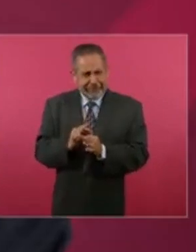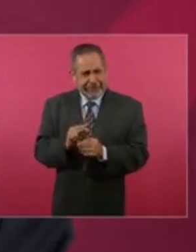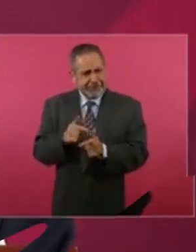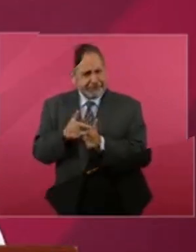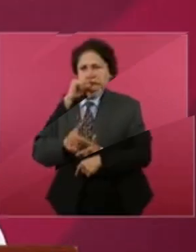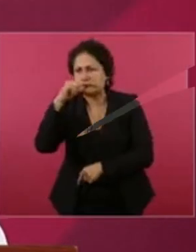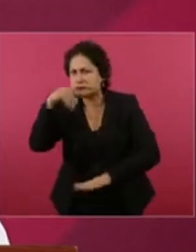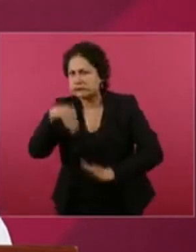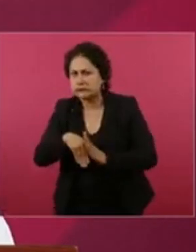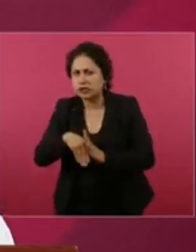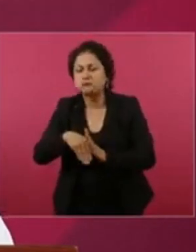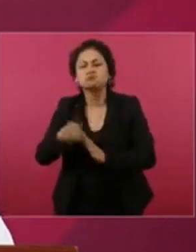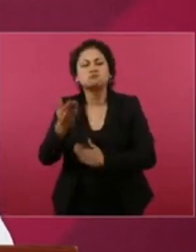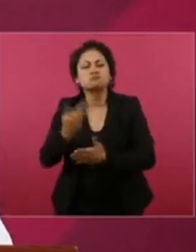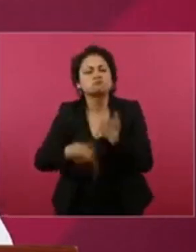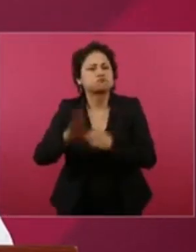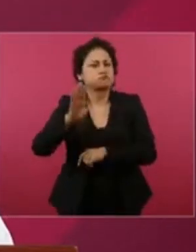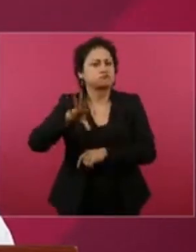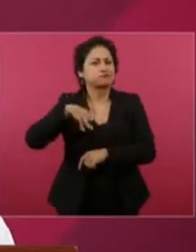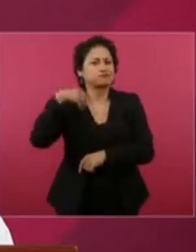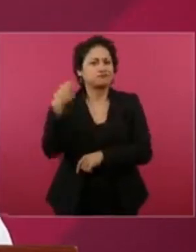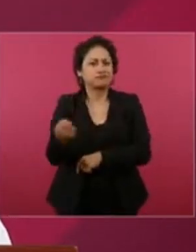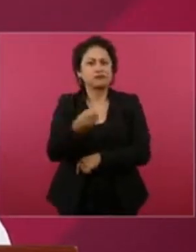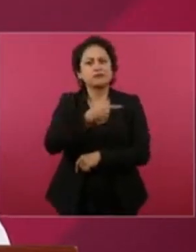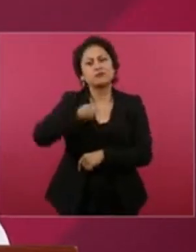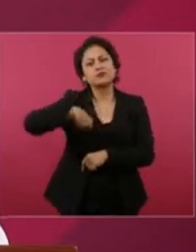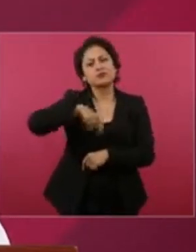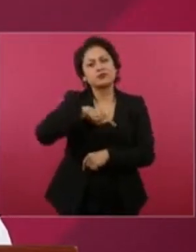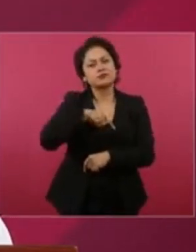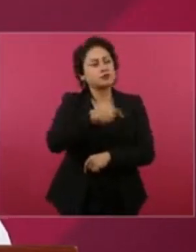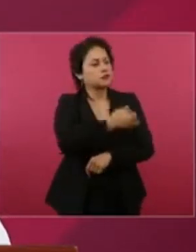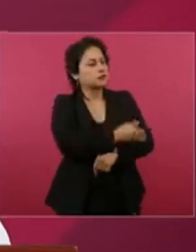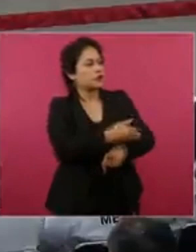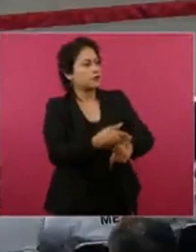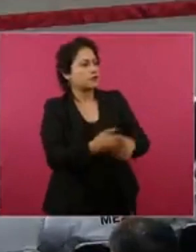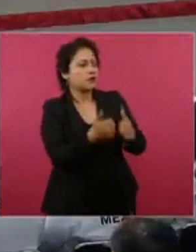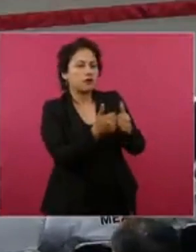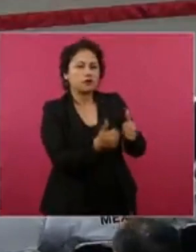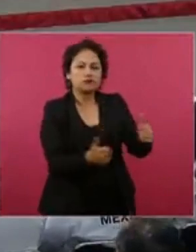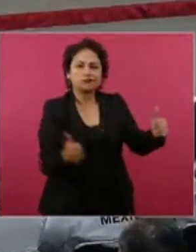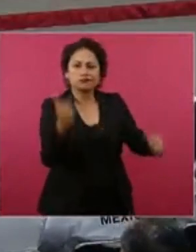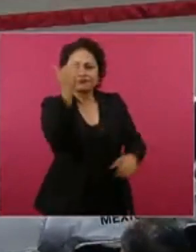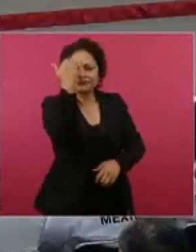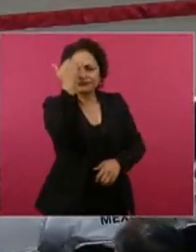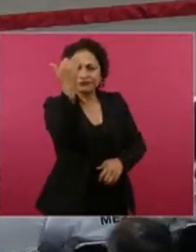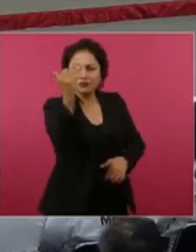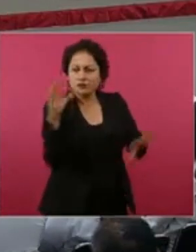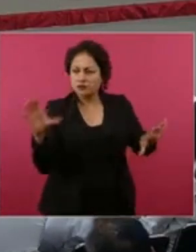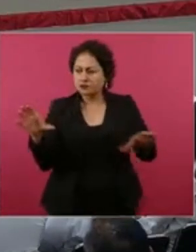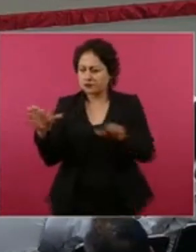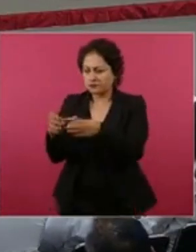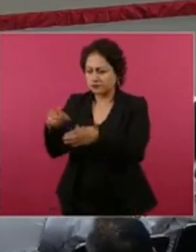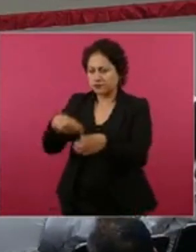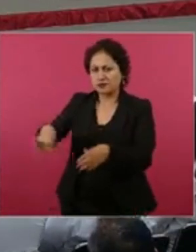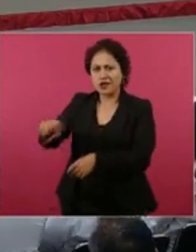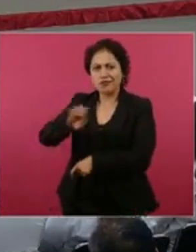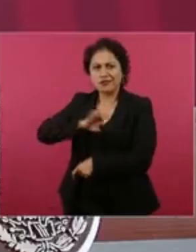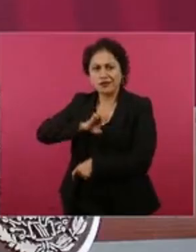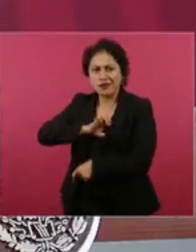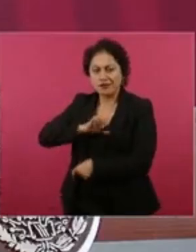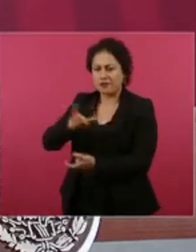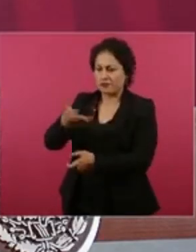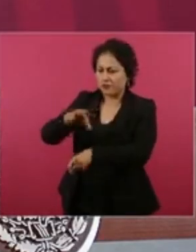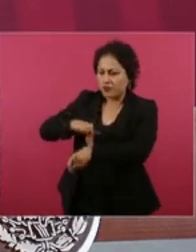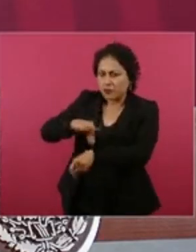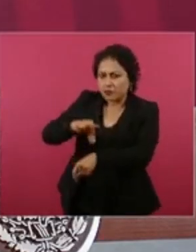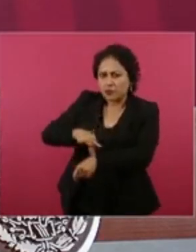de ustedes. Hemos pasado tanto tiempo lejos de nuestro hogar que hemos encontrado una familia en nuestros entrenadores,